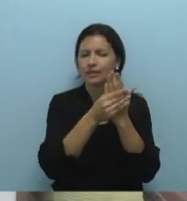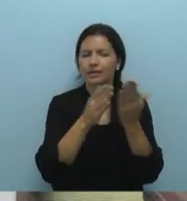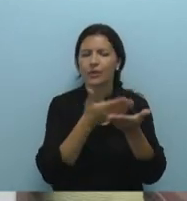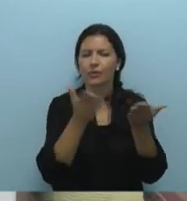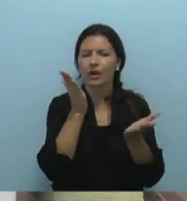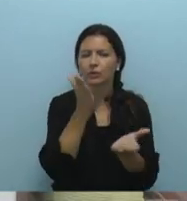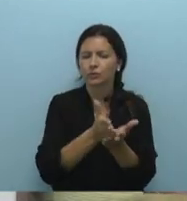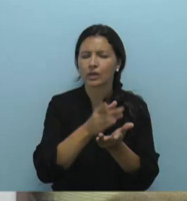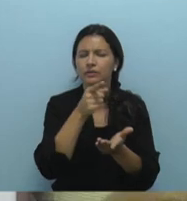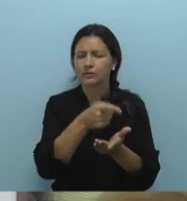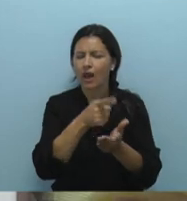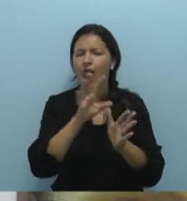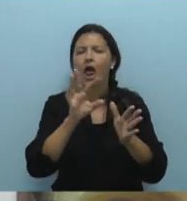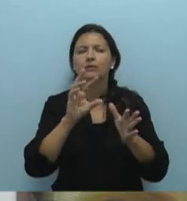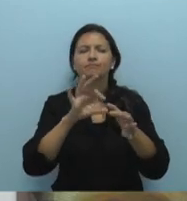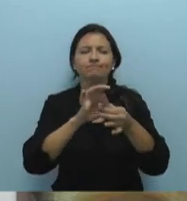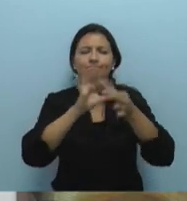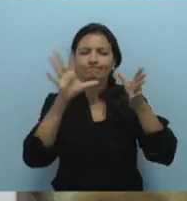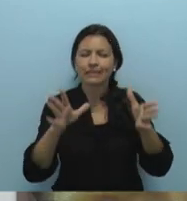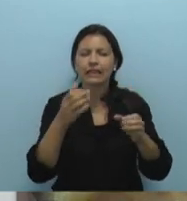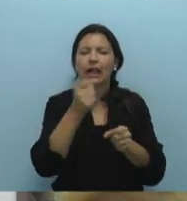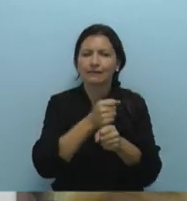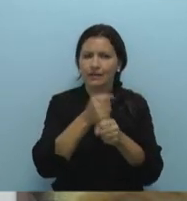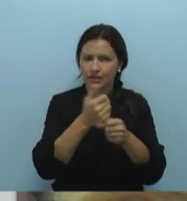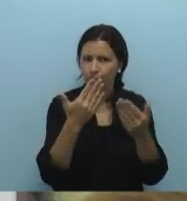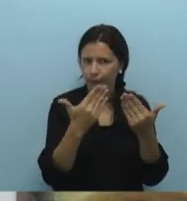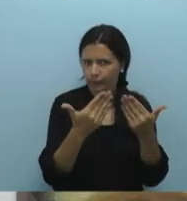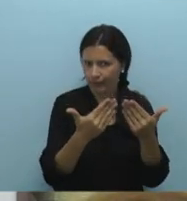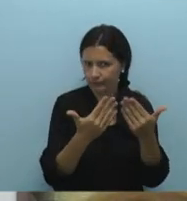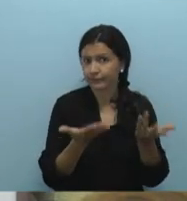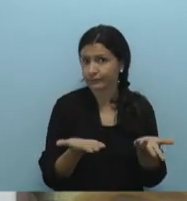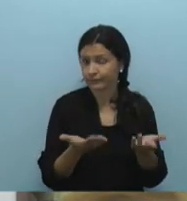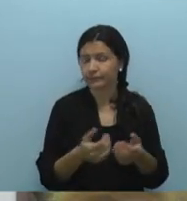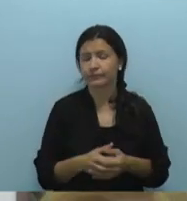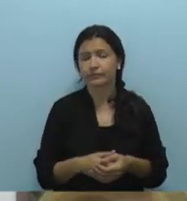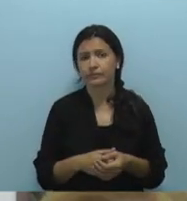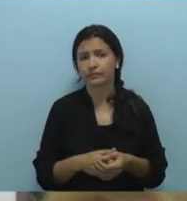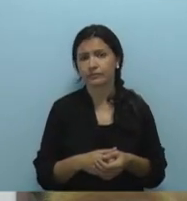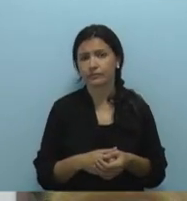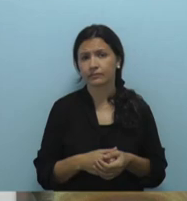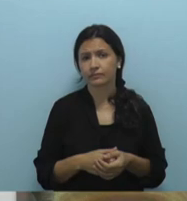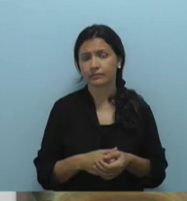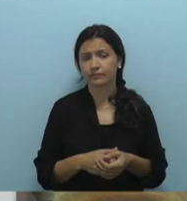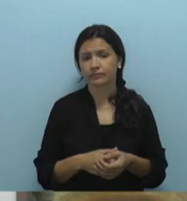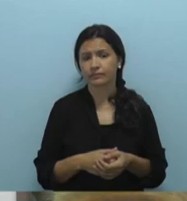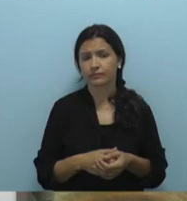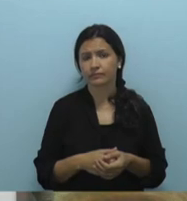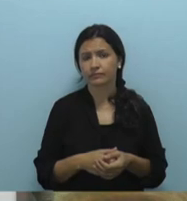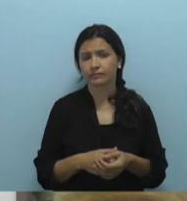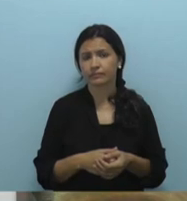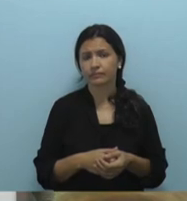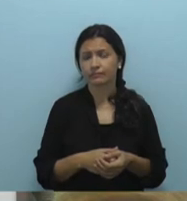deje de ser disciplinado por sectores de la política. Esto es un acto más en esta